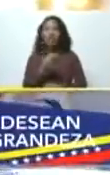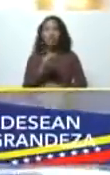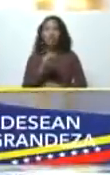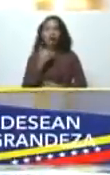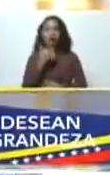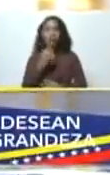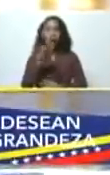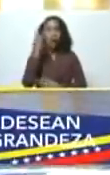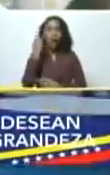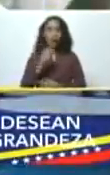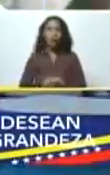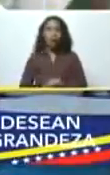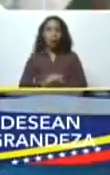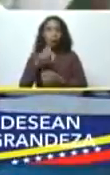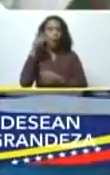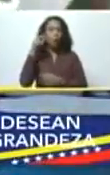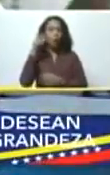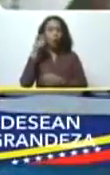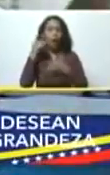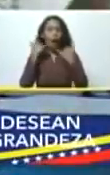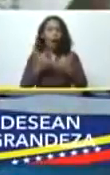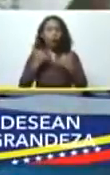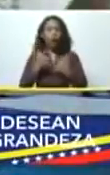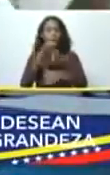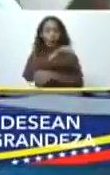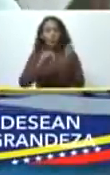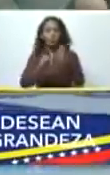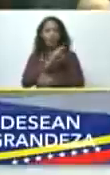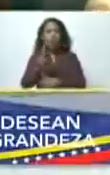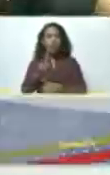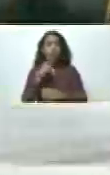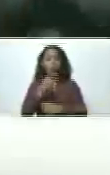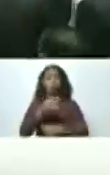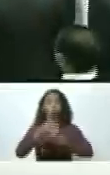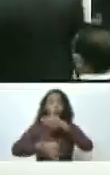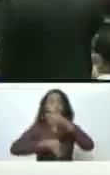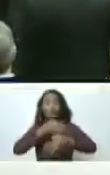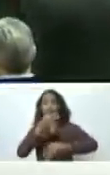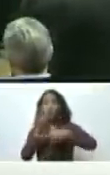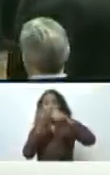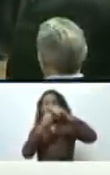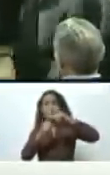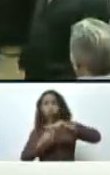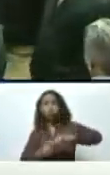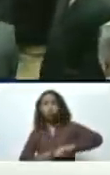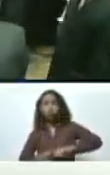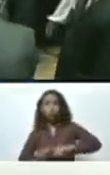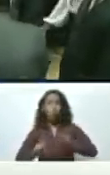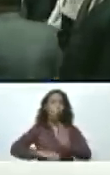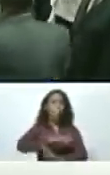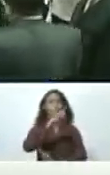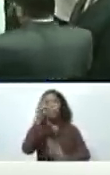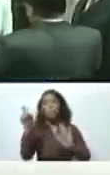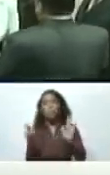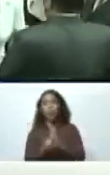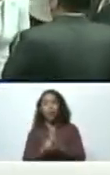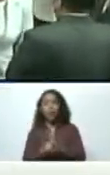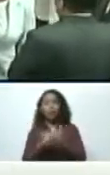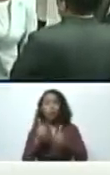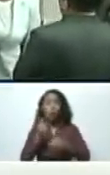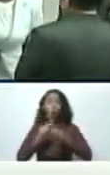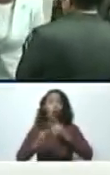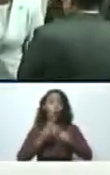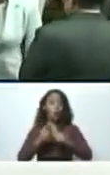Delcy, ayer? Vamos a escuchar a la vicepresidenta ejecutiva que dio una rendición de cuentas bien completa. Dijo cosas